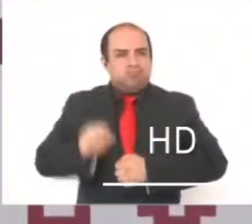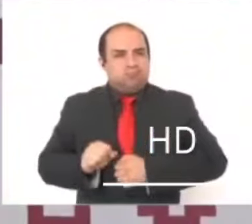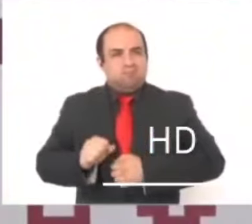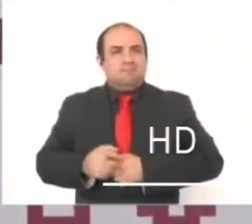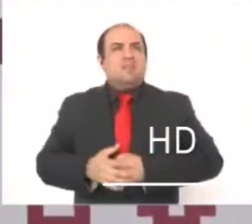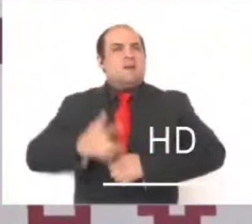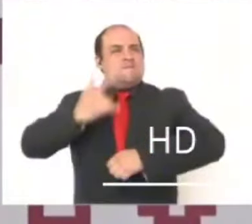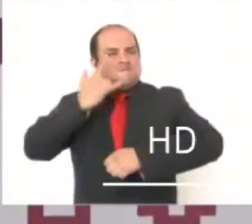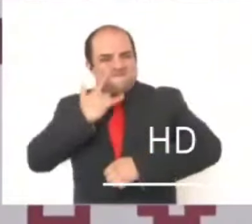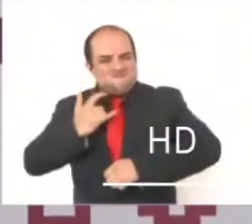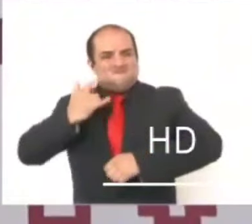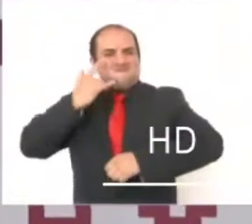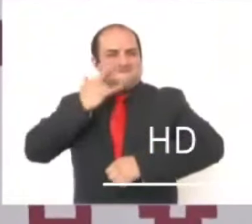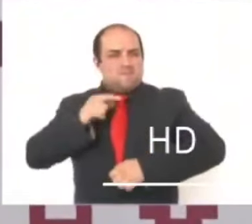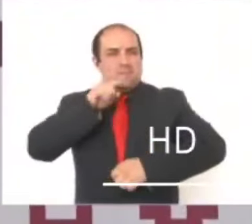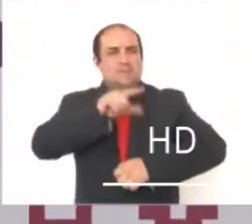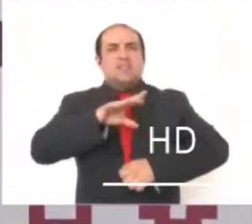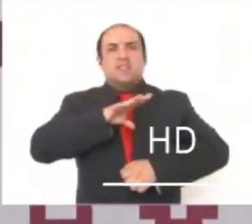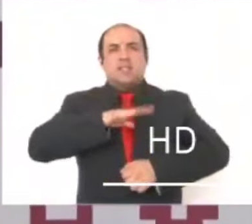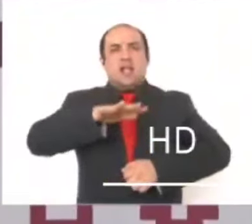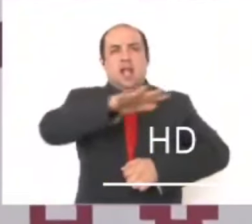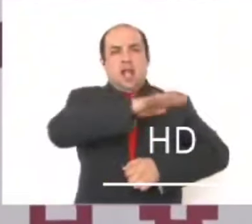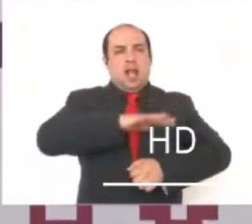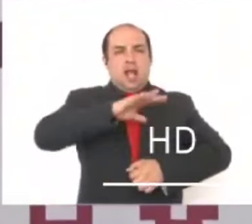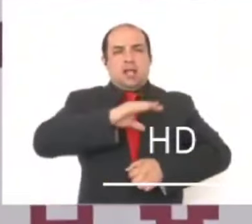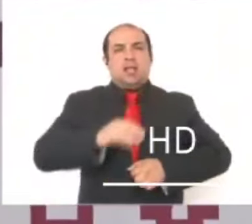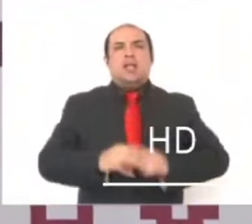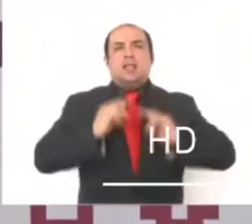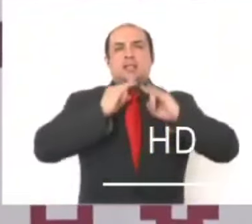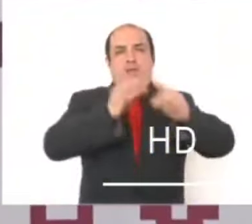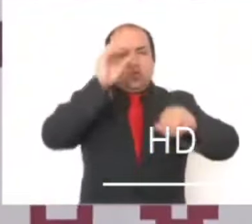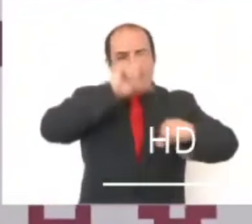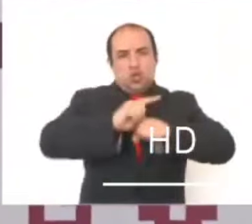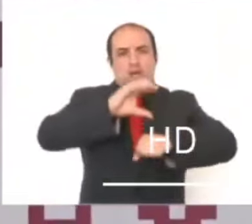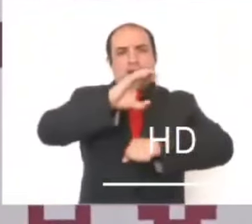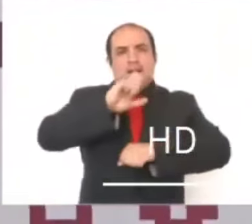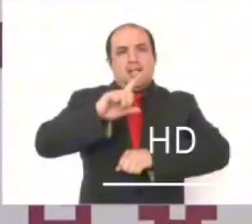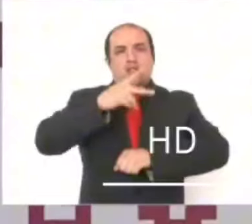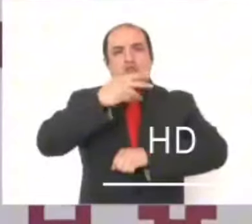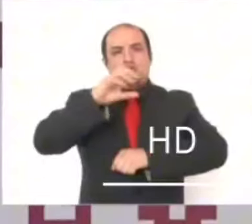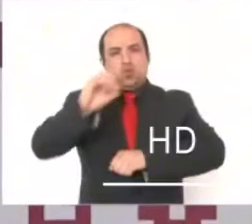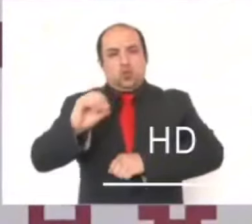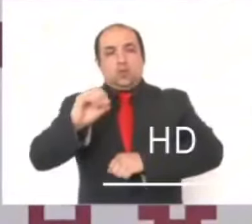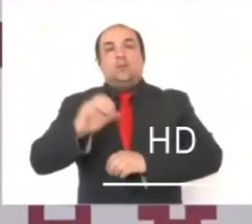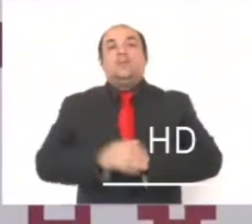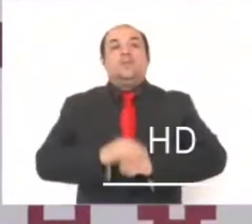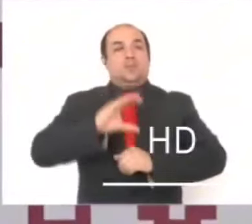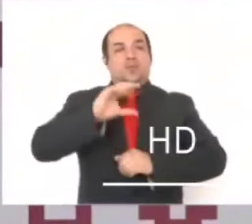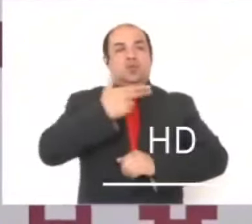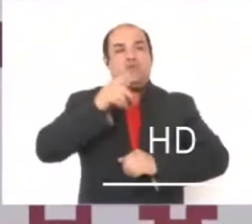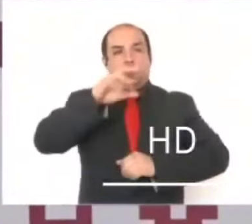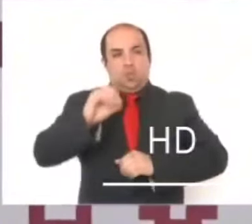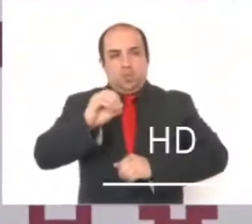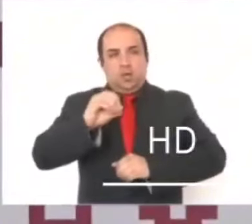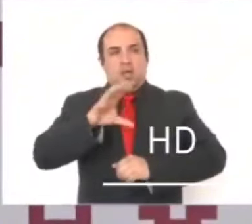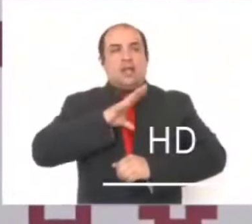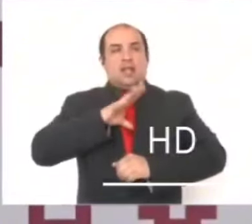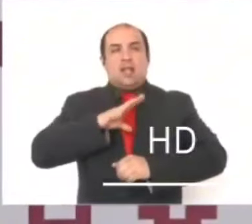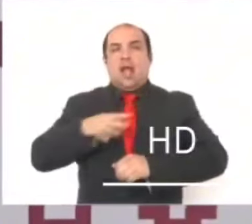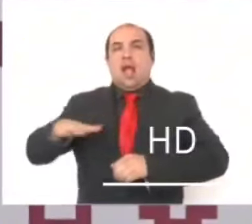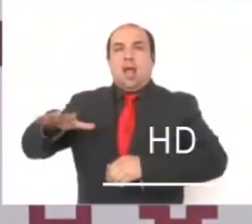para mantener el espacio de Tianguis Cultural del Chopo como una alternativa más para la Ciudad de México y la gente que nos